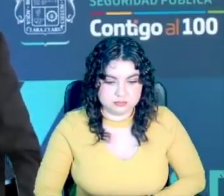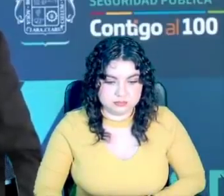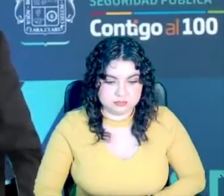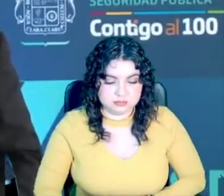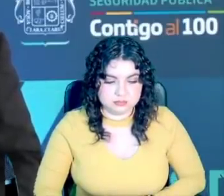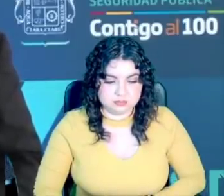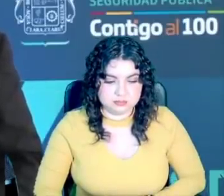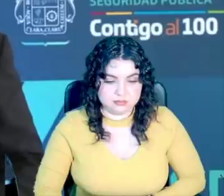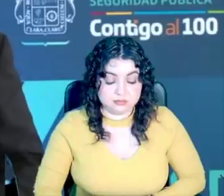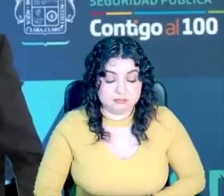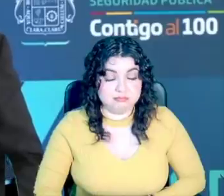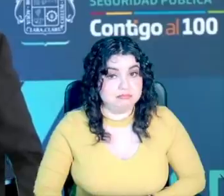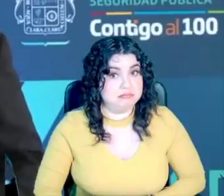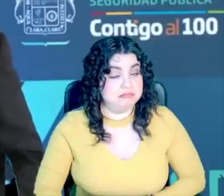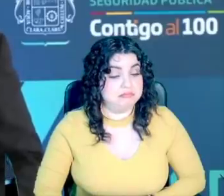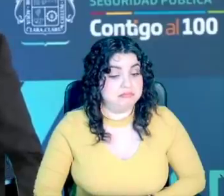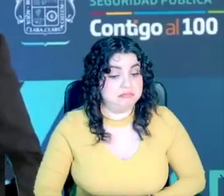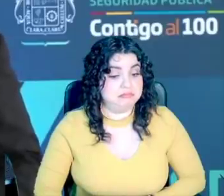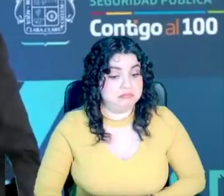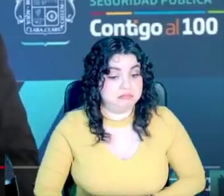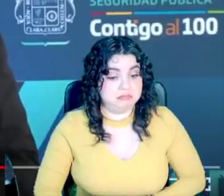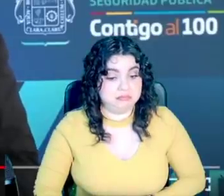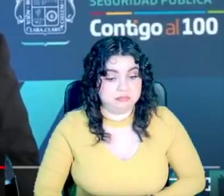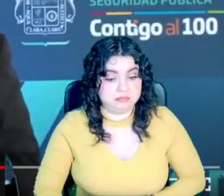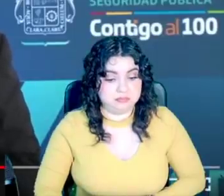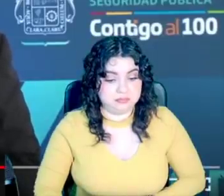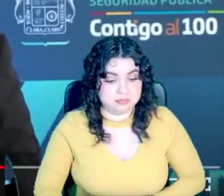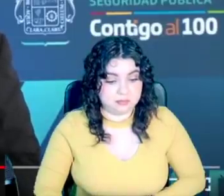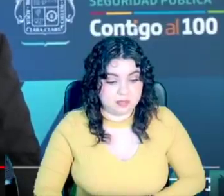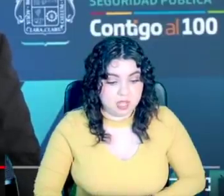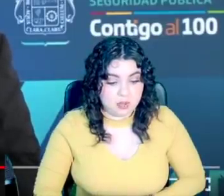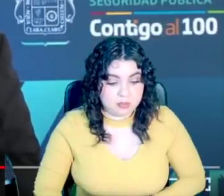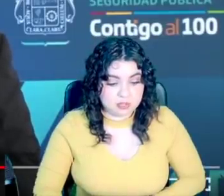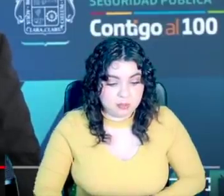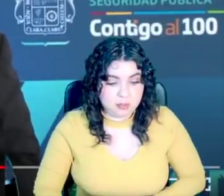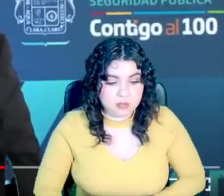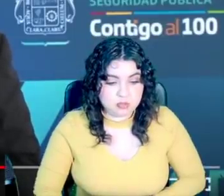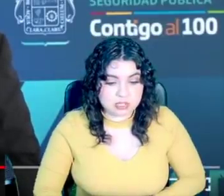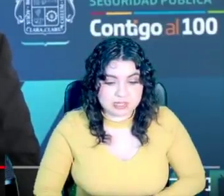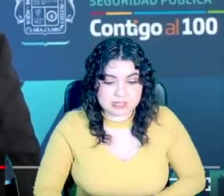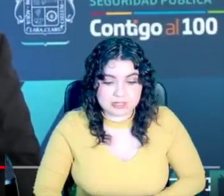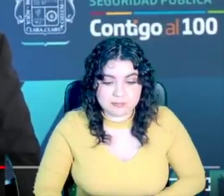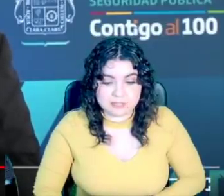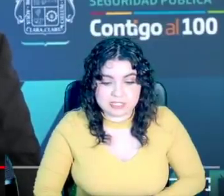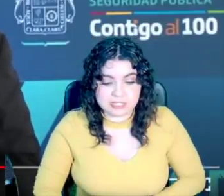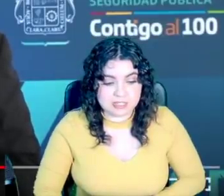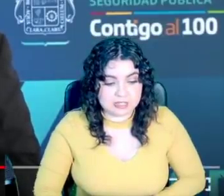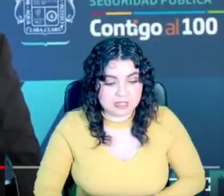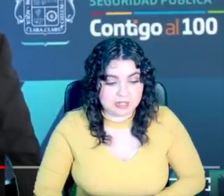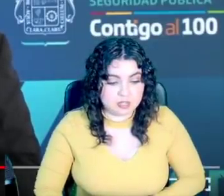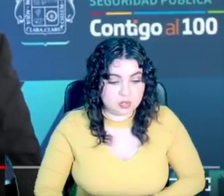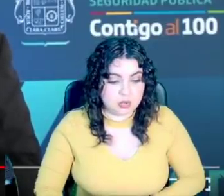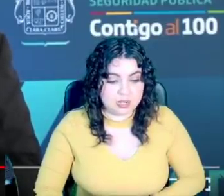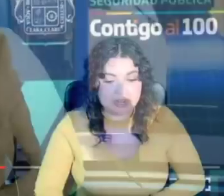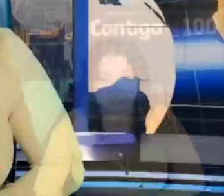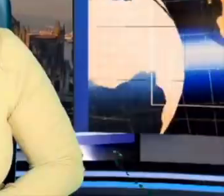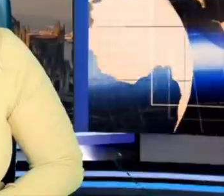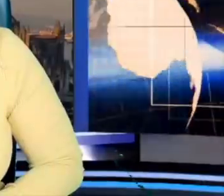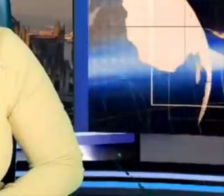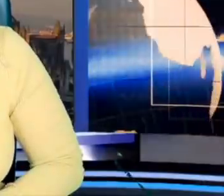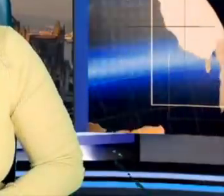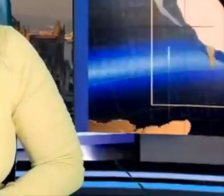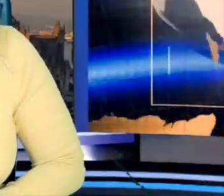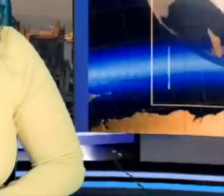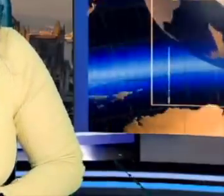como el gobierno trabajamos de la mano en busca de un mismo objetivo. Pues como ven ustedes esta fichita queriendo colgarse